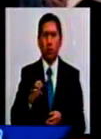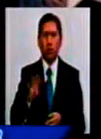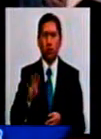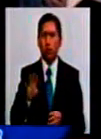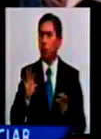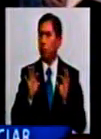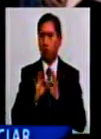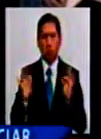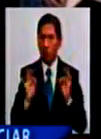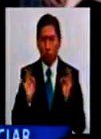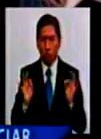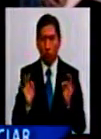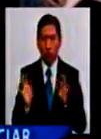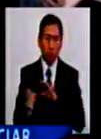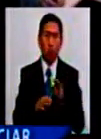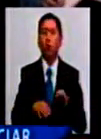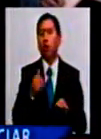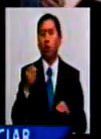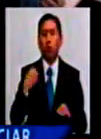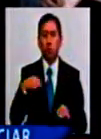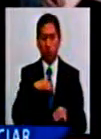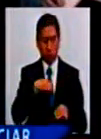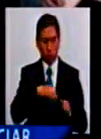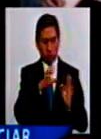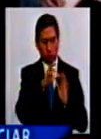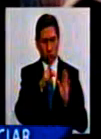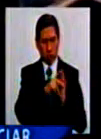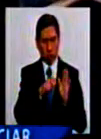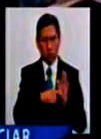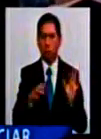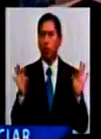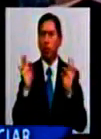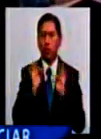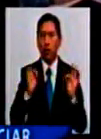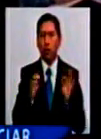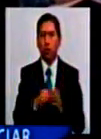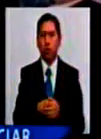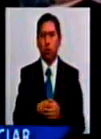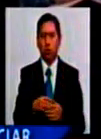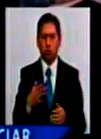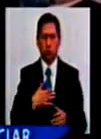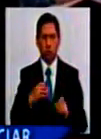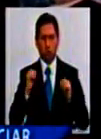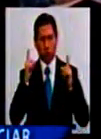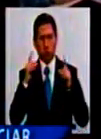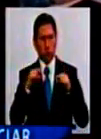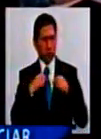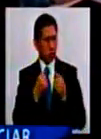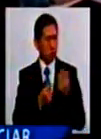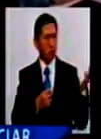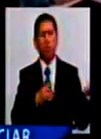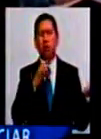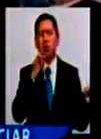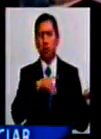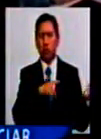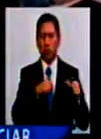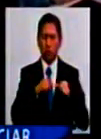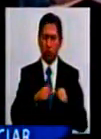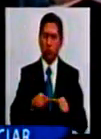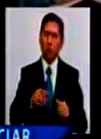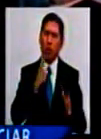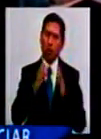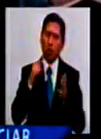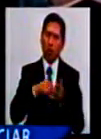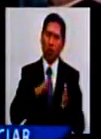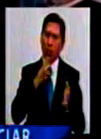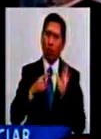1904 ni con nuestra Constitución. Sorprende que la delegación chilena siga insistiendo con